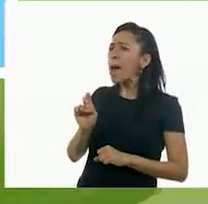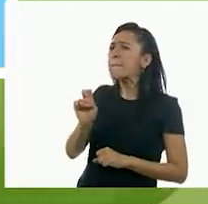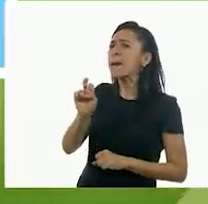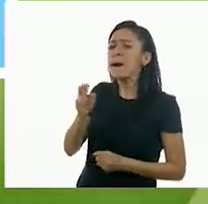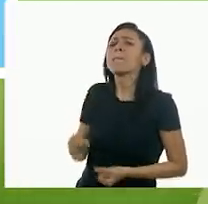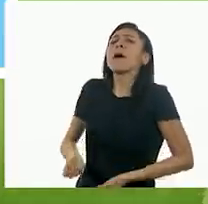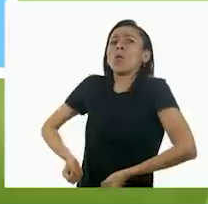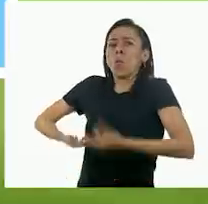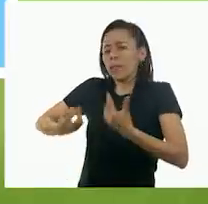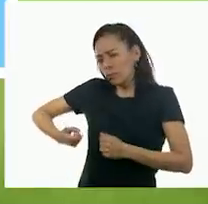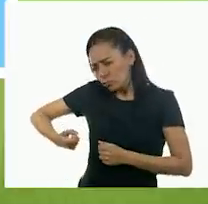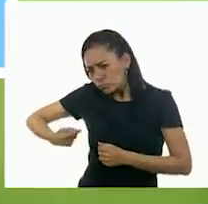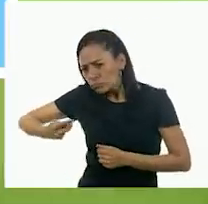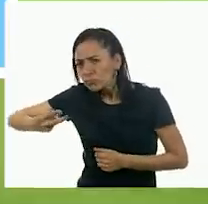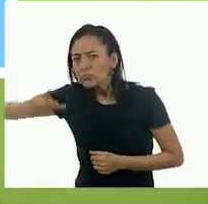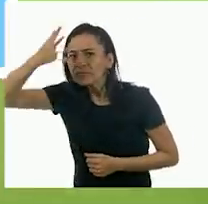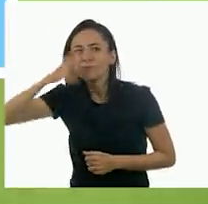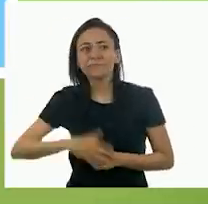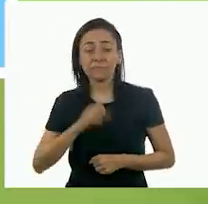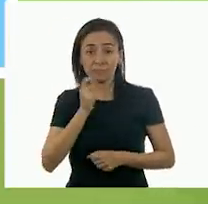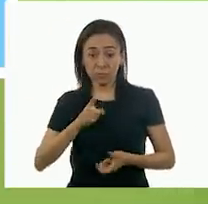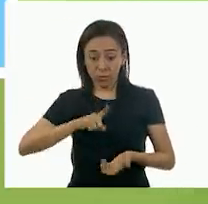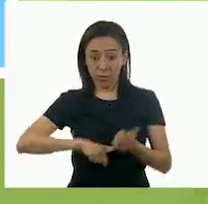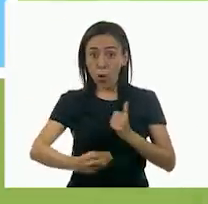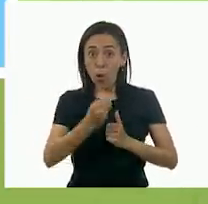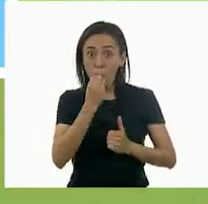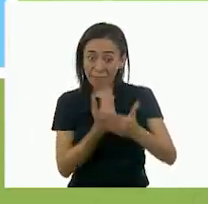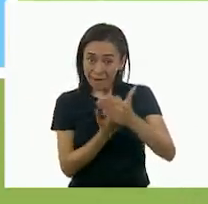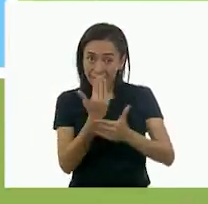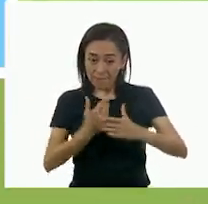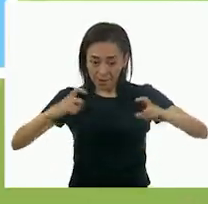¿Cuántos colores puedes encontrar en tu desayuno?